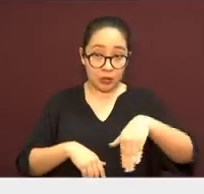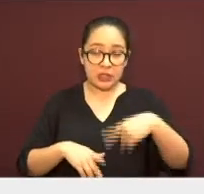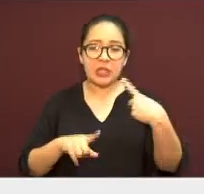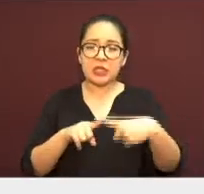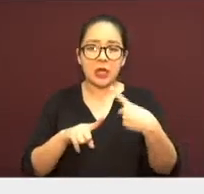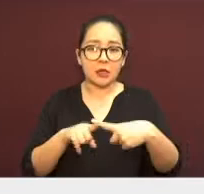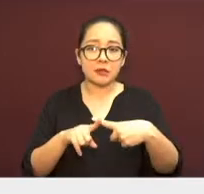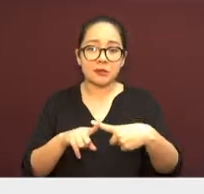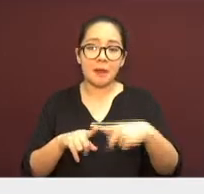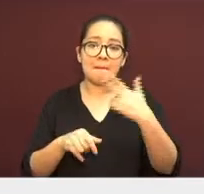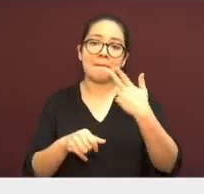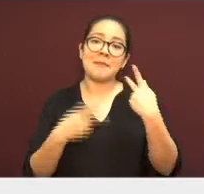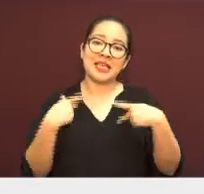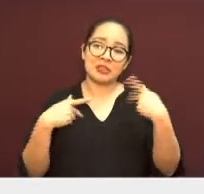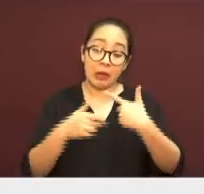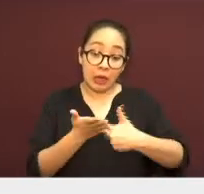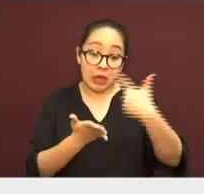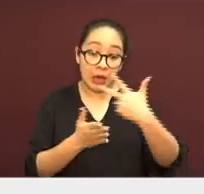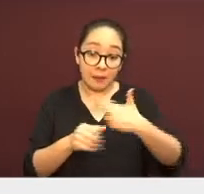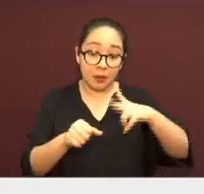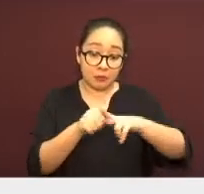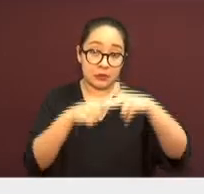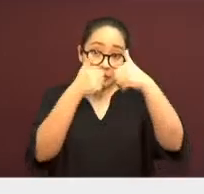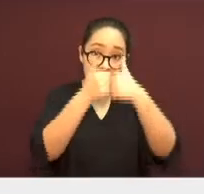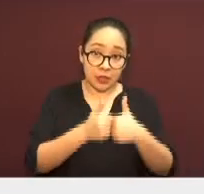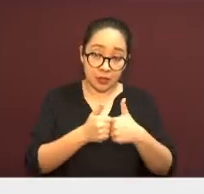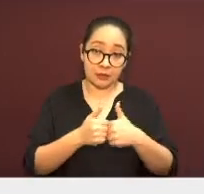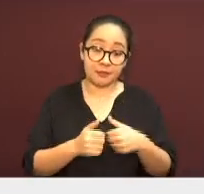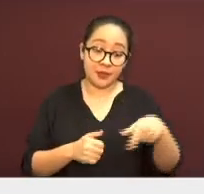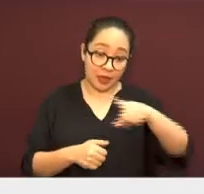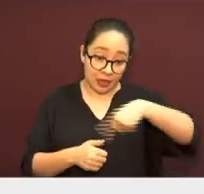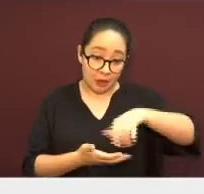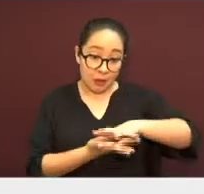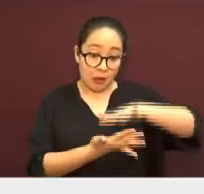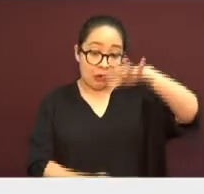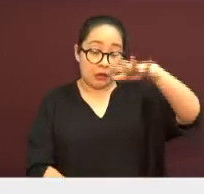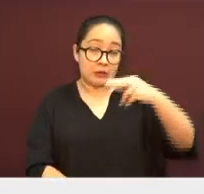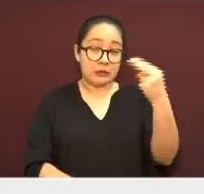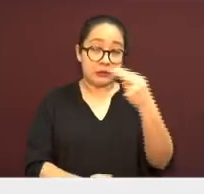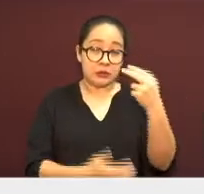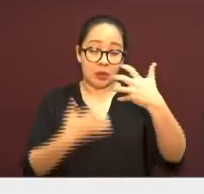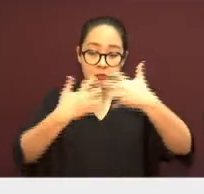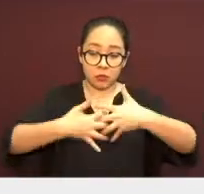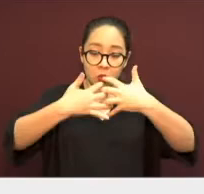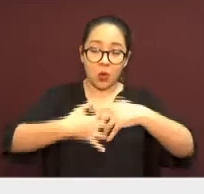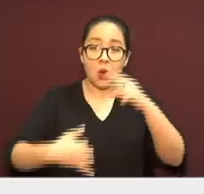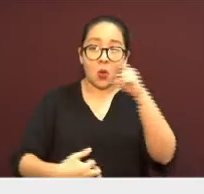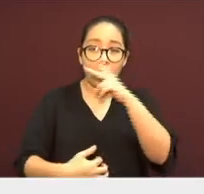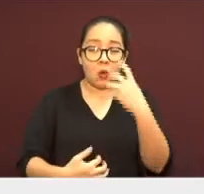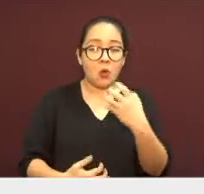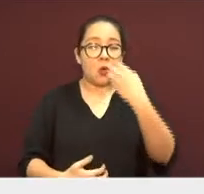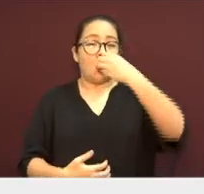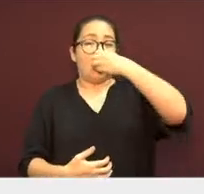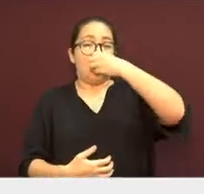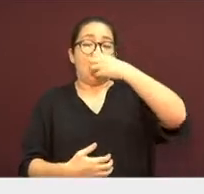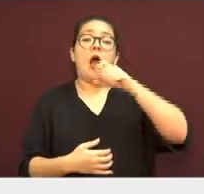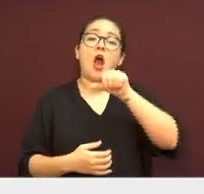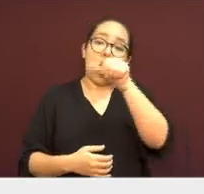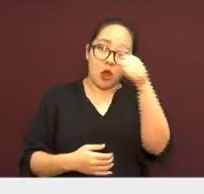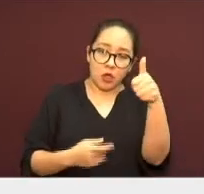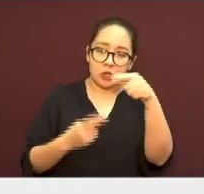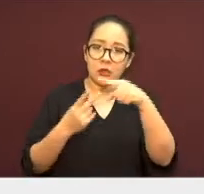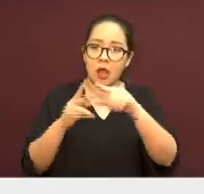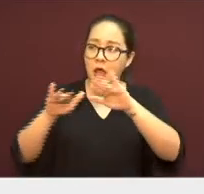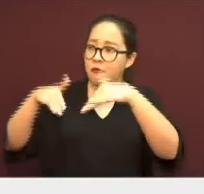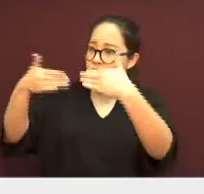pacientes hospitalizados en su mayoría han requerido incubación por su estado de gravedad y el 10% ocurrió fuera de